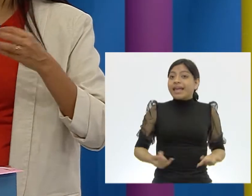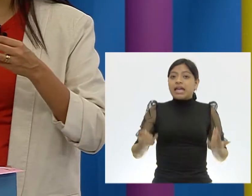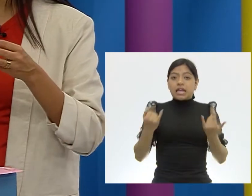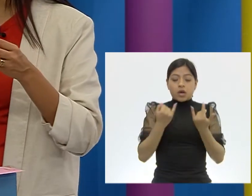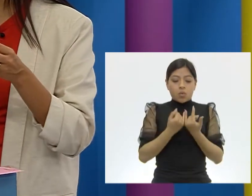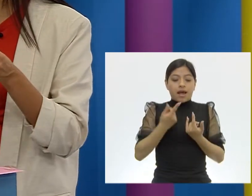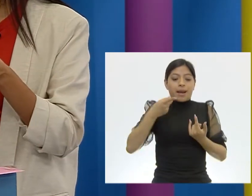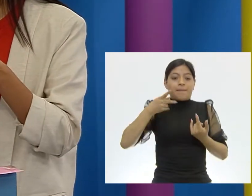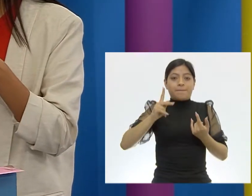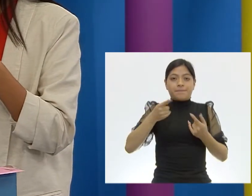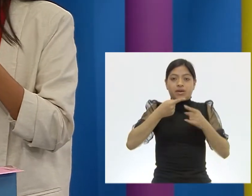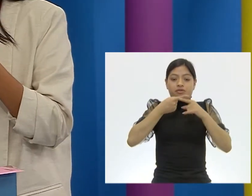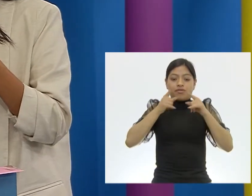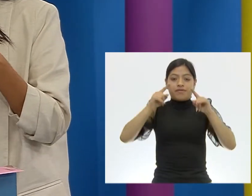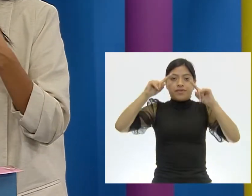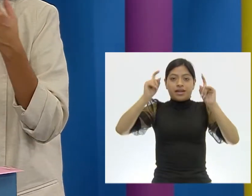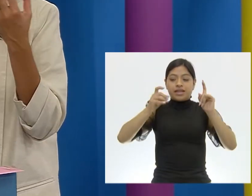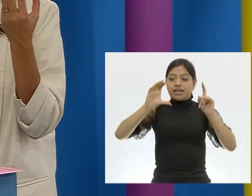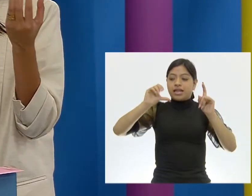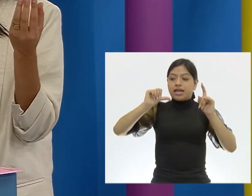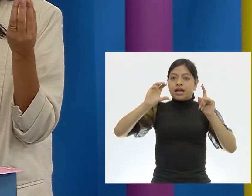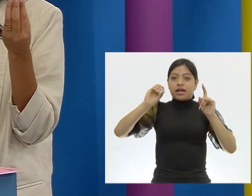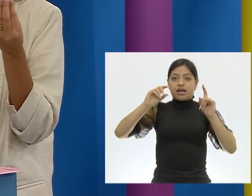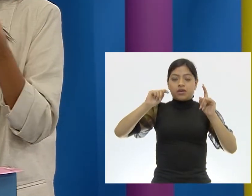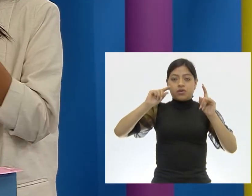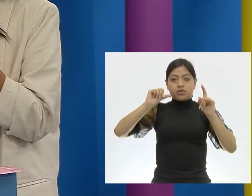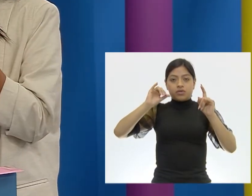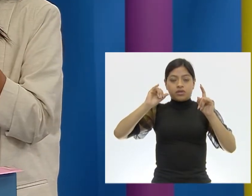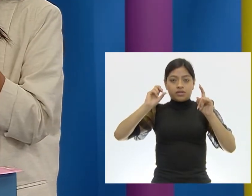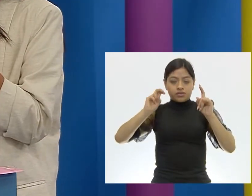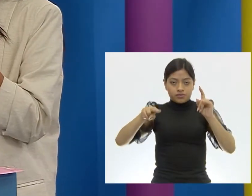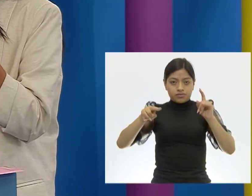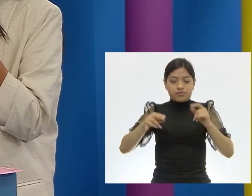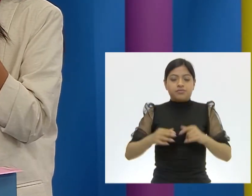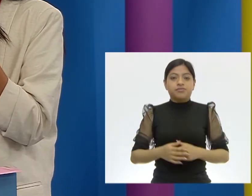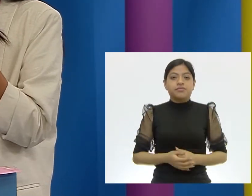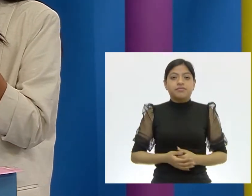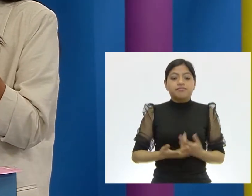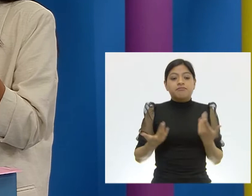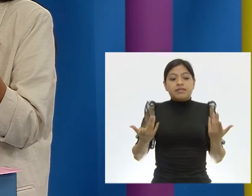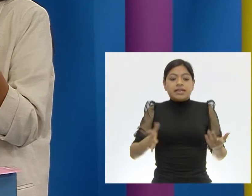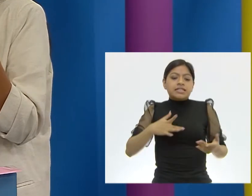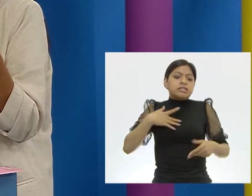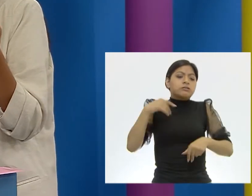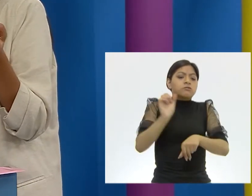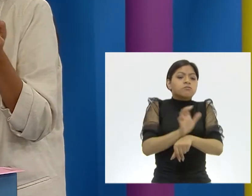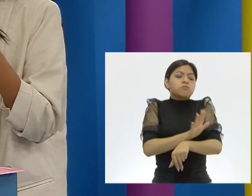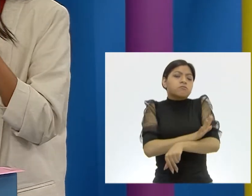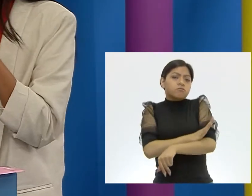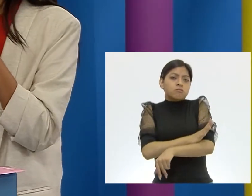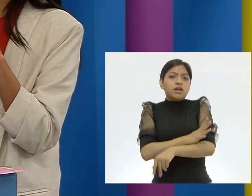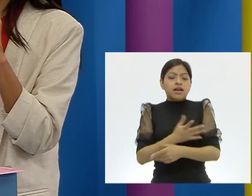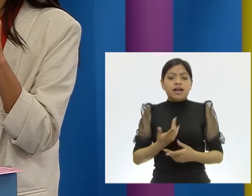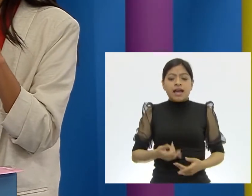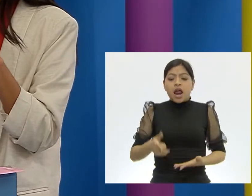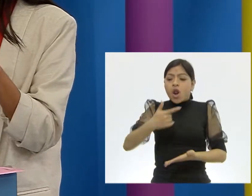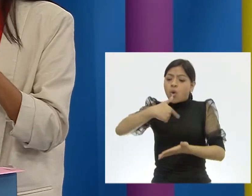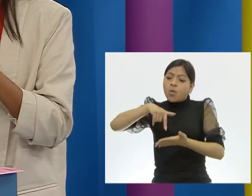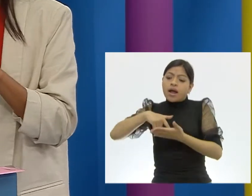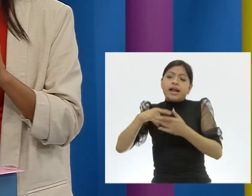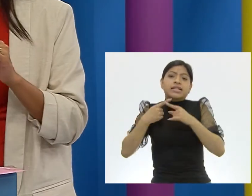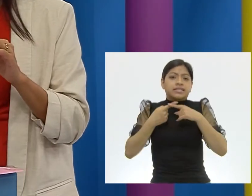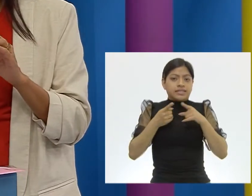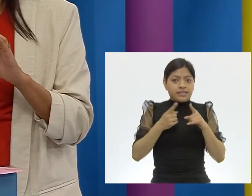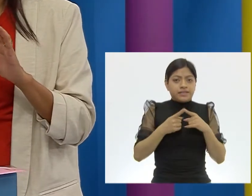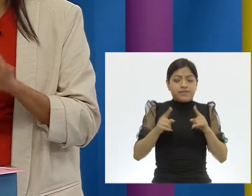diferentes acotaciones y diferentes acentos. Pusimos a lo mejor emociones diferentes, situaciones diferentes